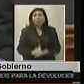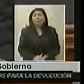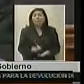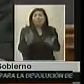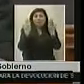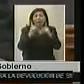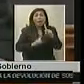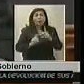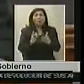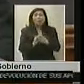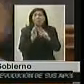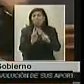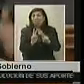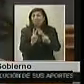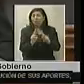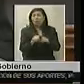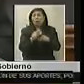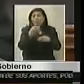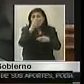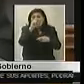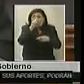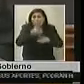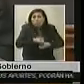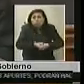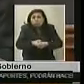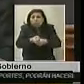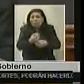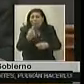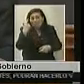tan cegados algunos que ven incluso brujas voladoras, en algunos casos.